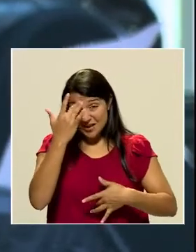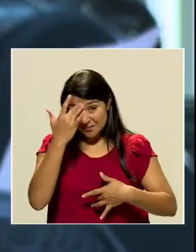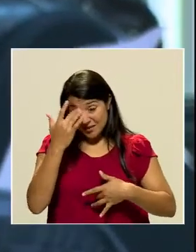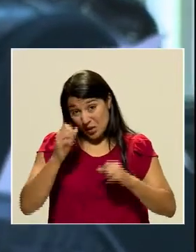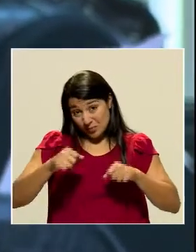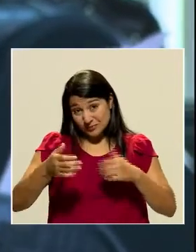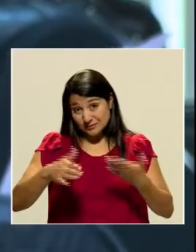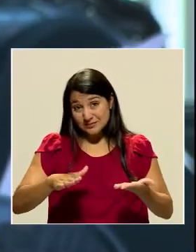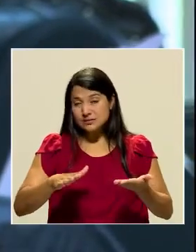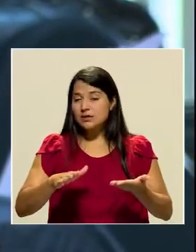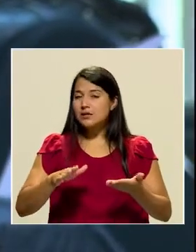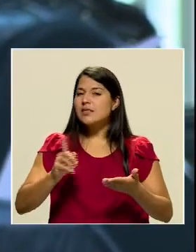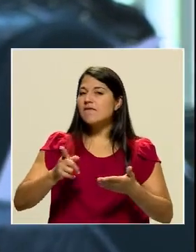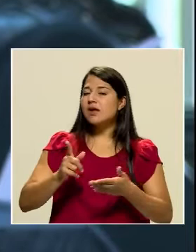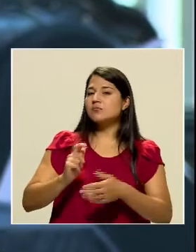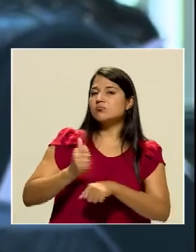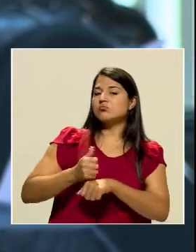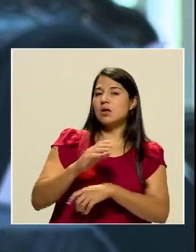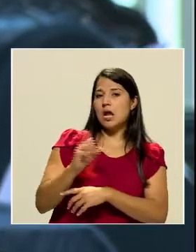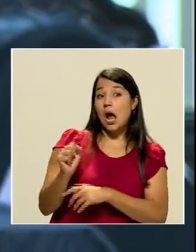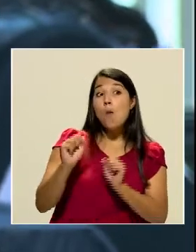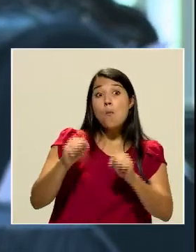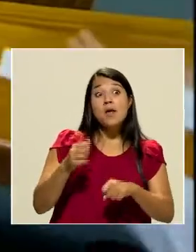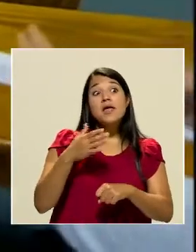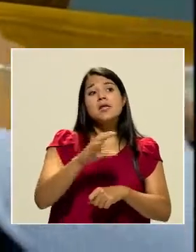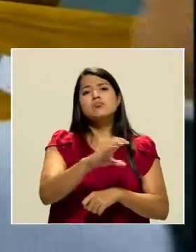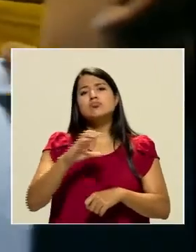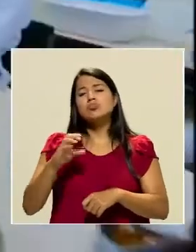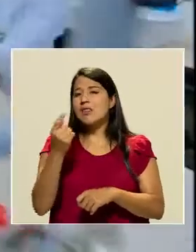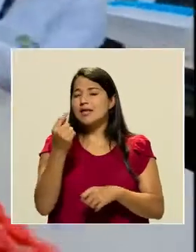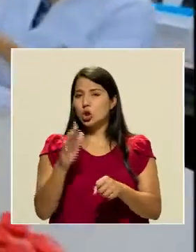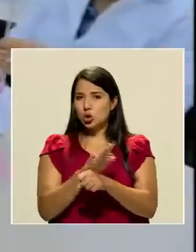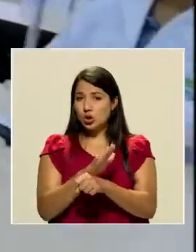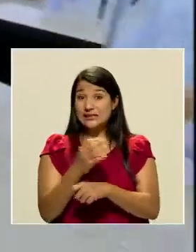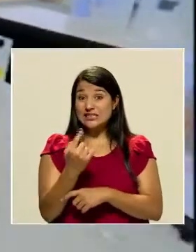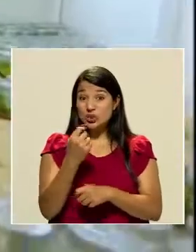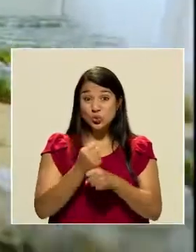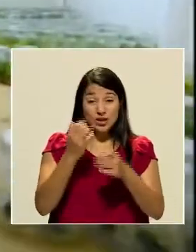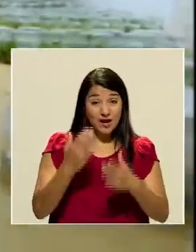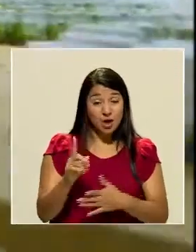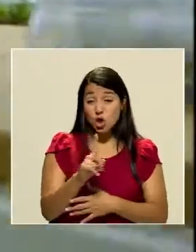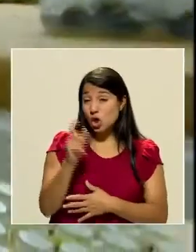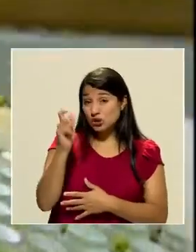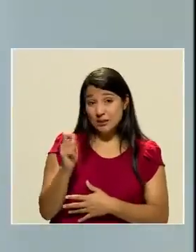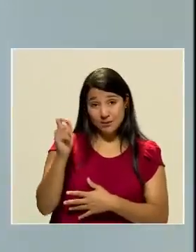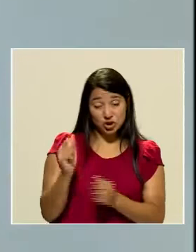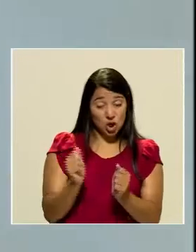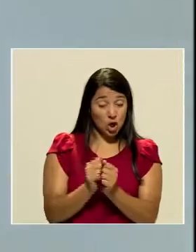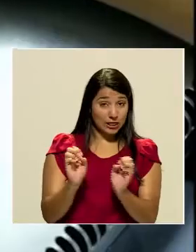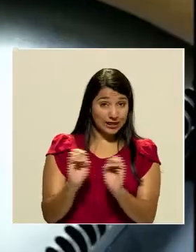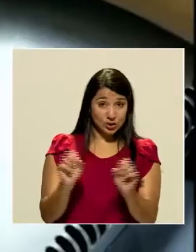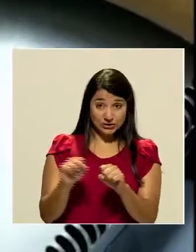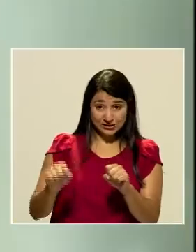la Caja podrían optar por el retiro total de los recursos y que cuando un trabajador no se pensione bajo ningún régimen,